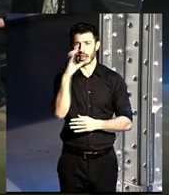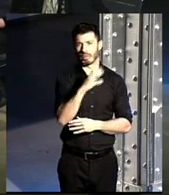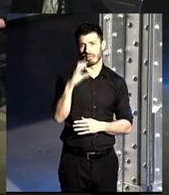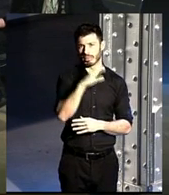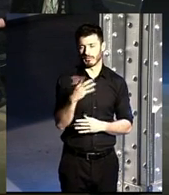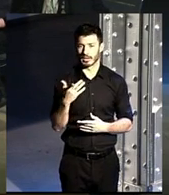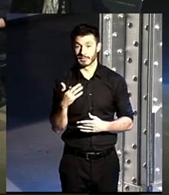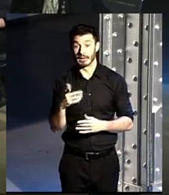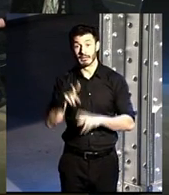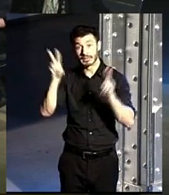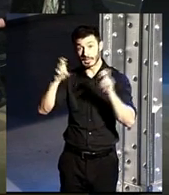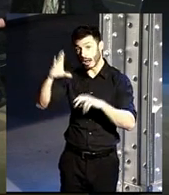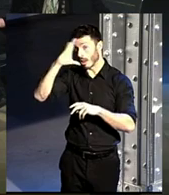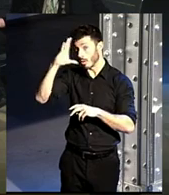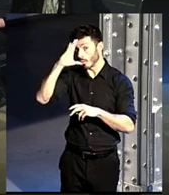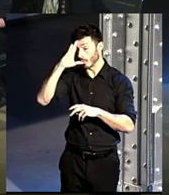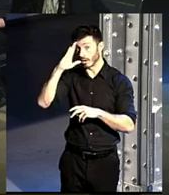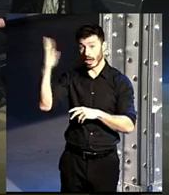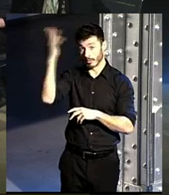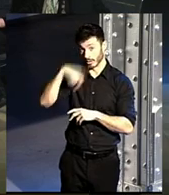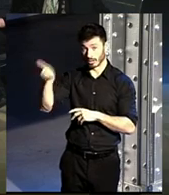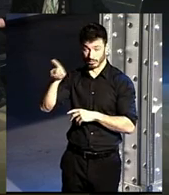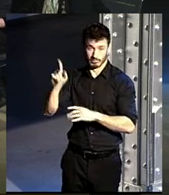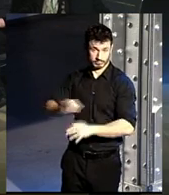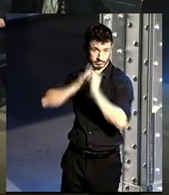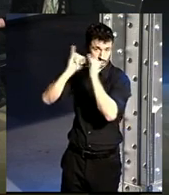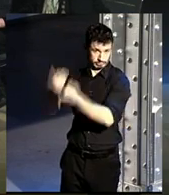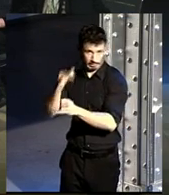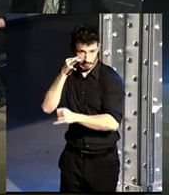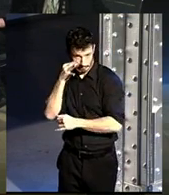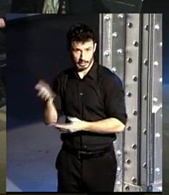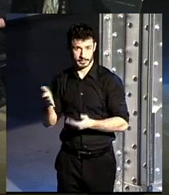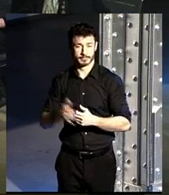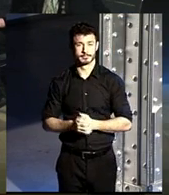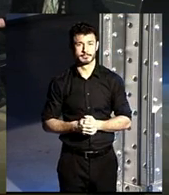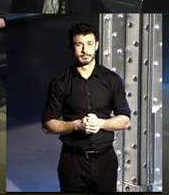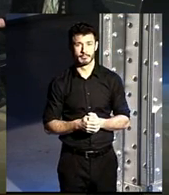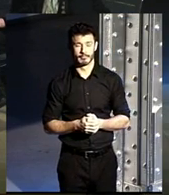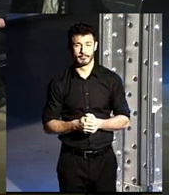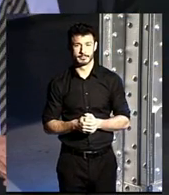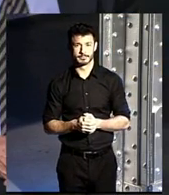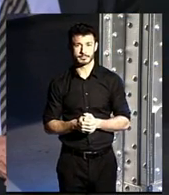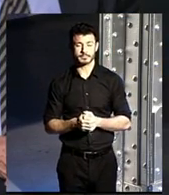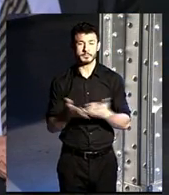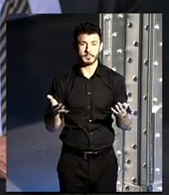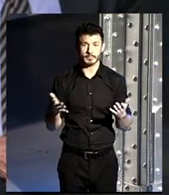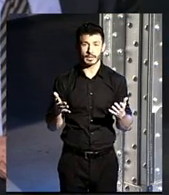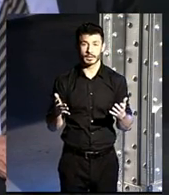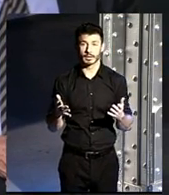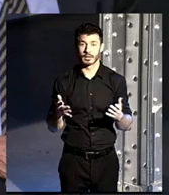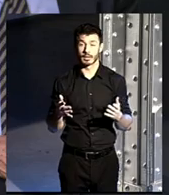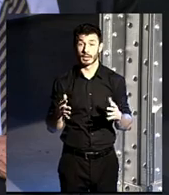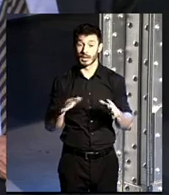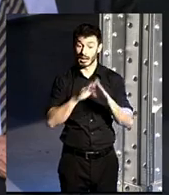la Luna los americanos han llegado. Al Pero centro de la vamos a Tierra. ver, Hacia la vamos a Luna ver, todavía decir no. que No, más o quiero menos- decir que no era, en el momento